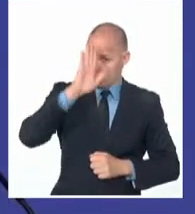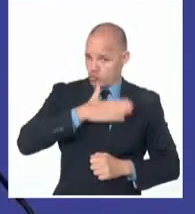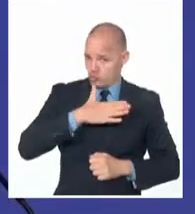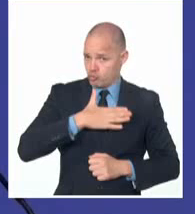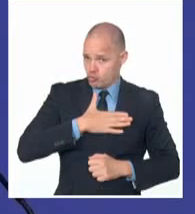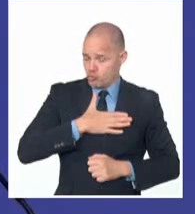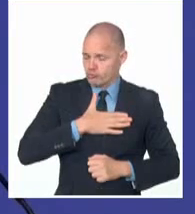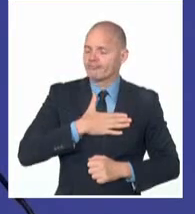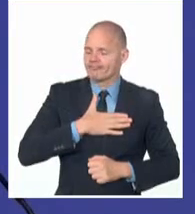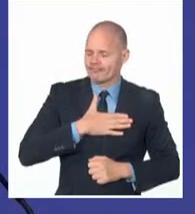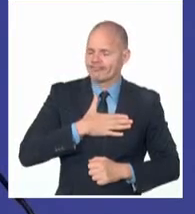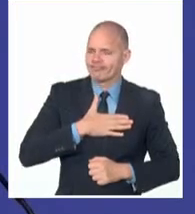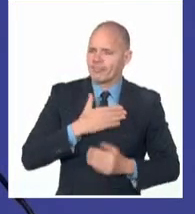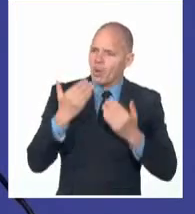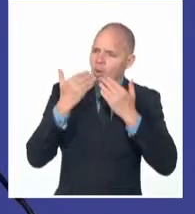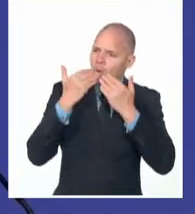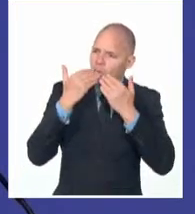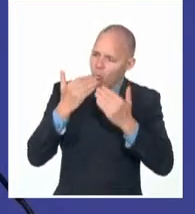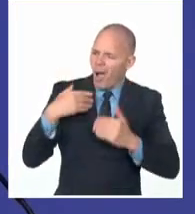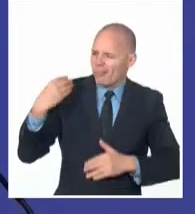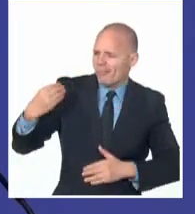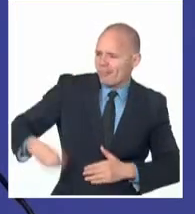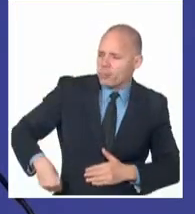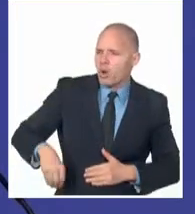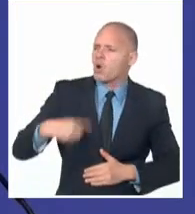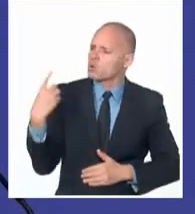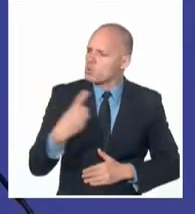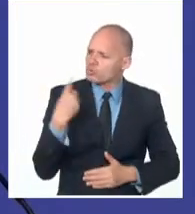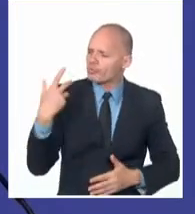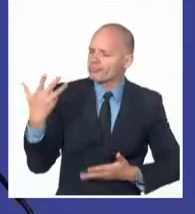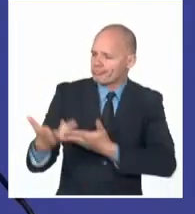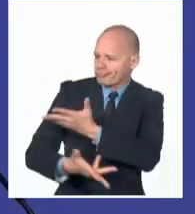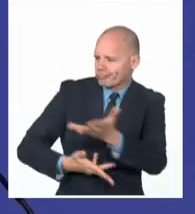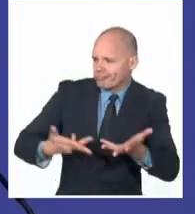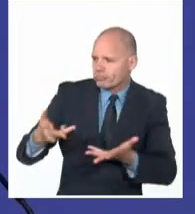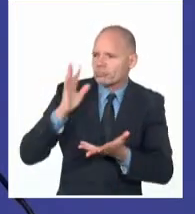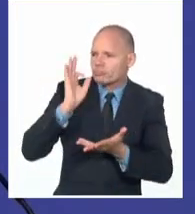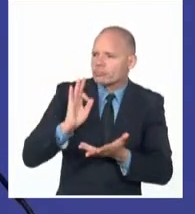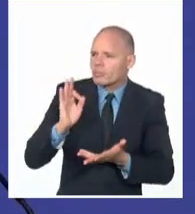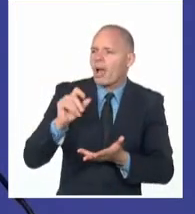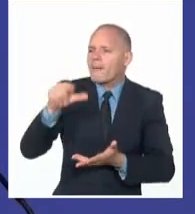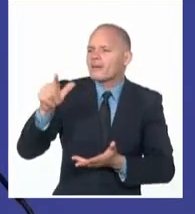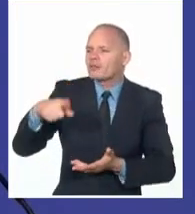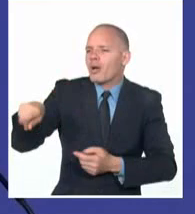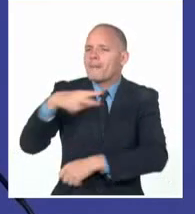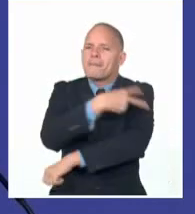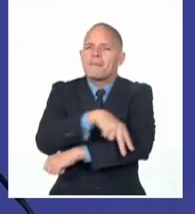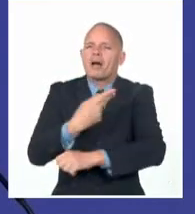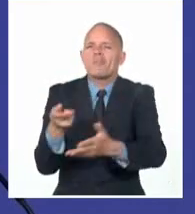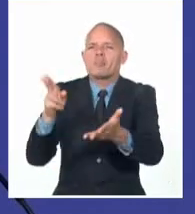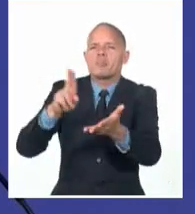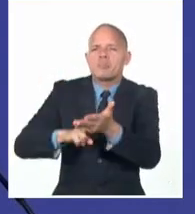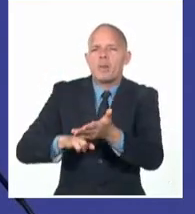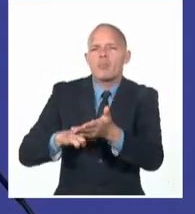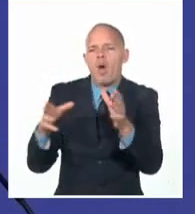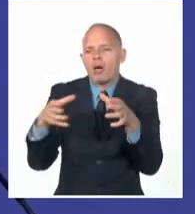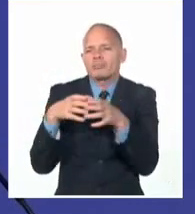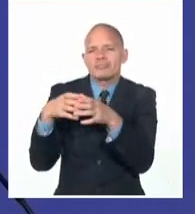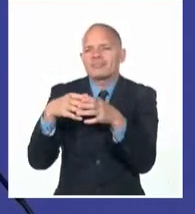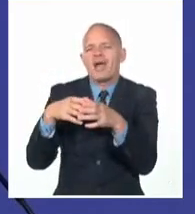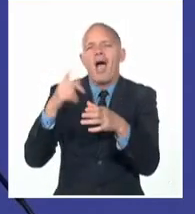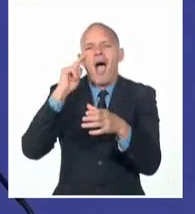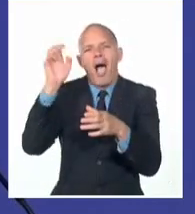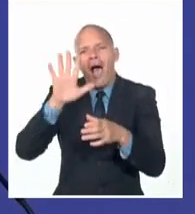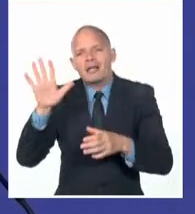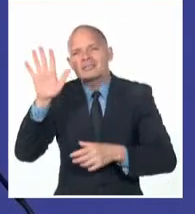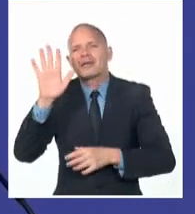singular conocer e intercambiar experiencias con los colegas de la Unión Económica Euroasiática en temas